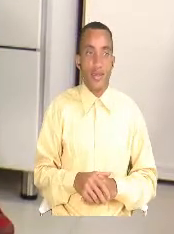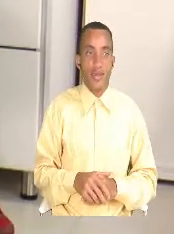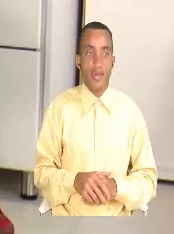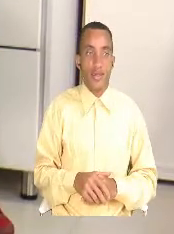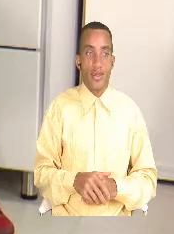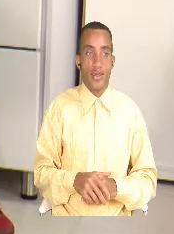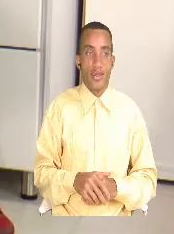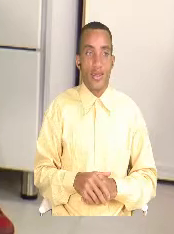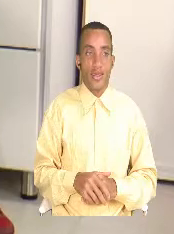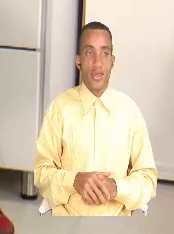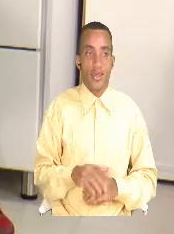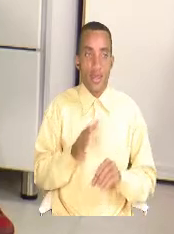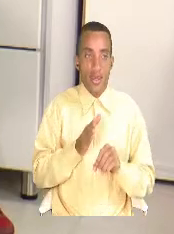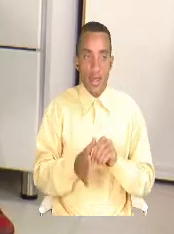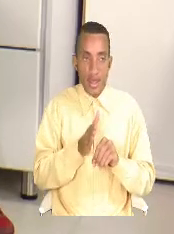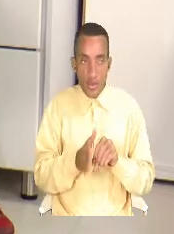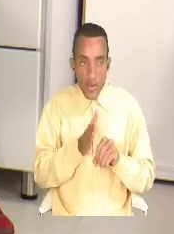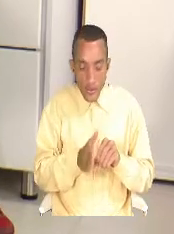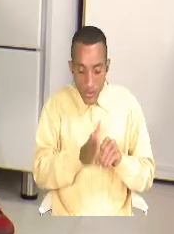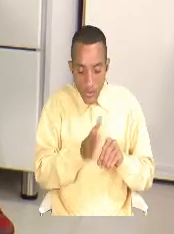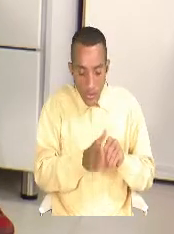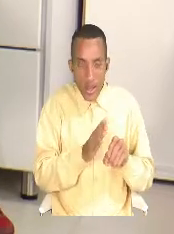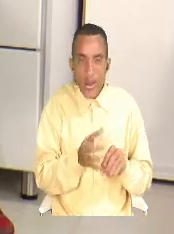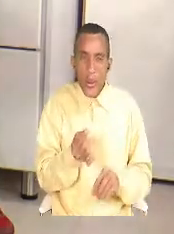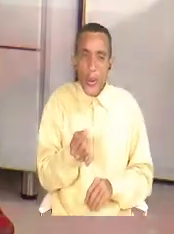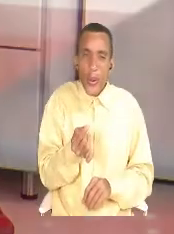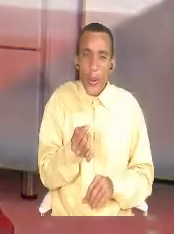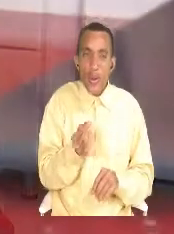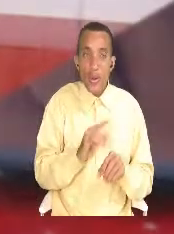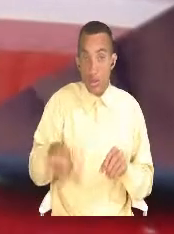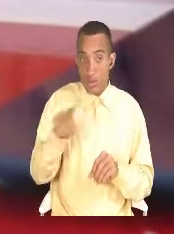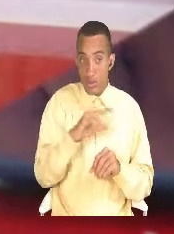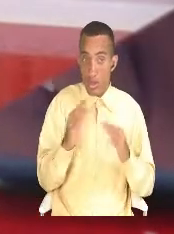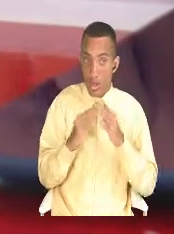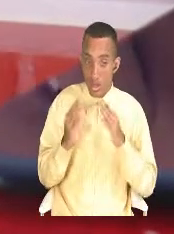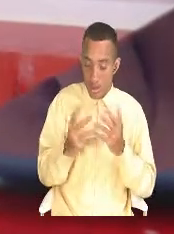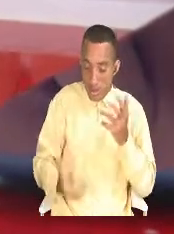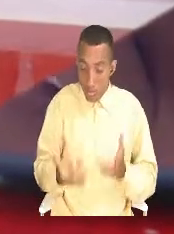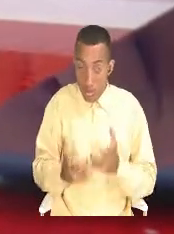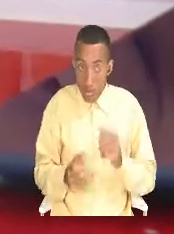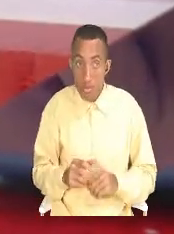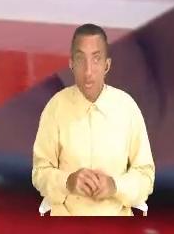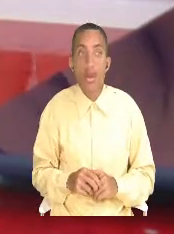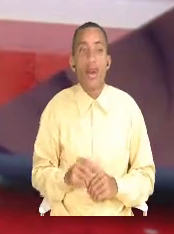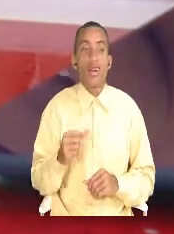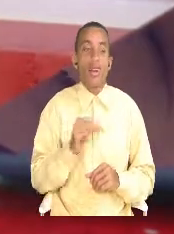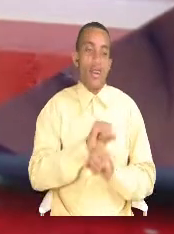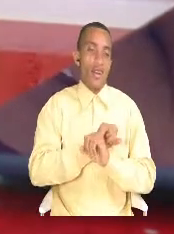es cortarla súper finamente. ¿Sí cocinan en casa? Claro. Hombre.